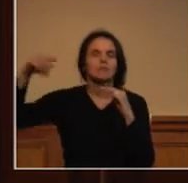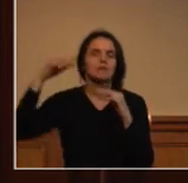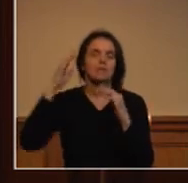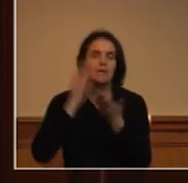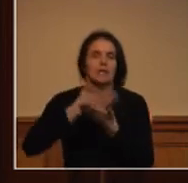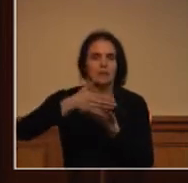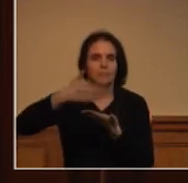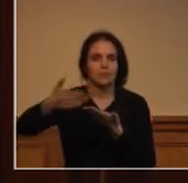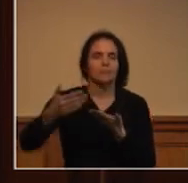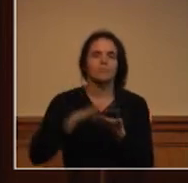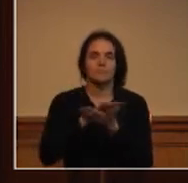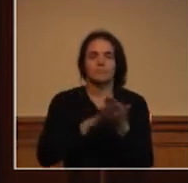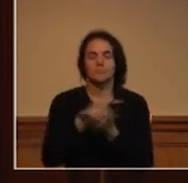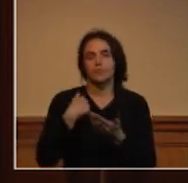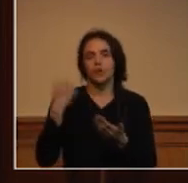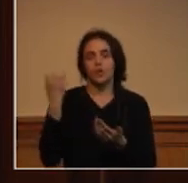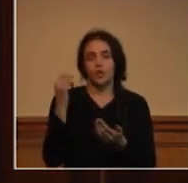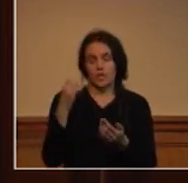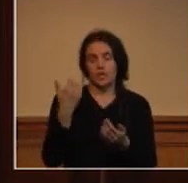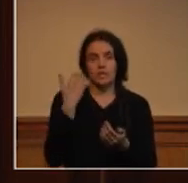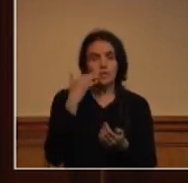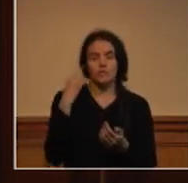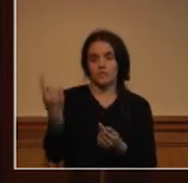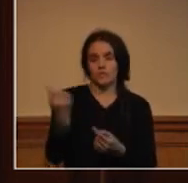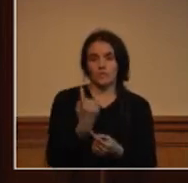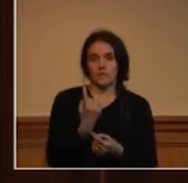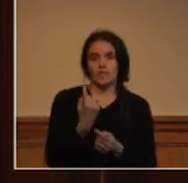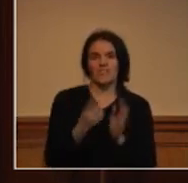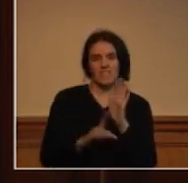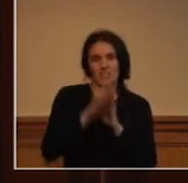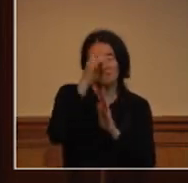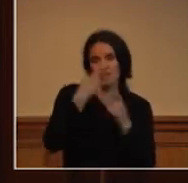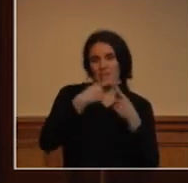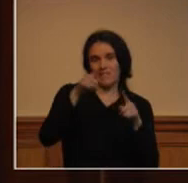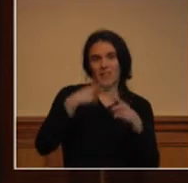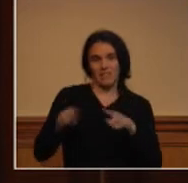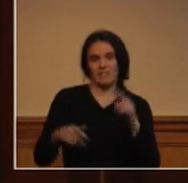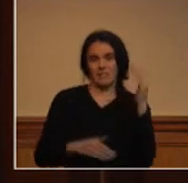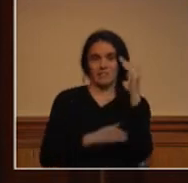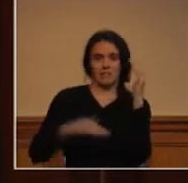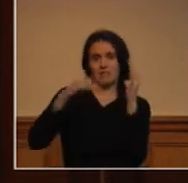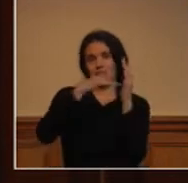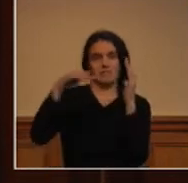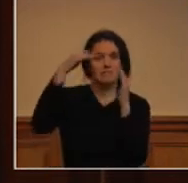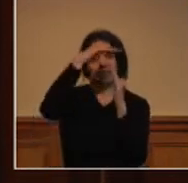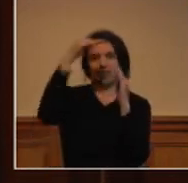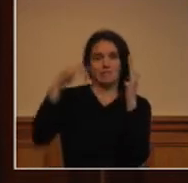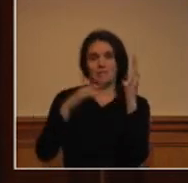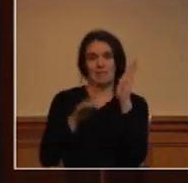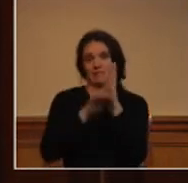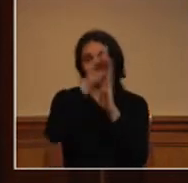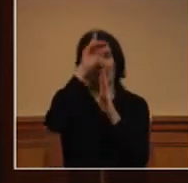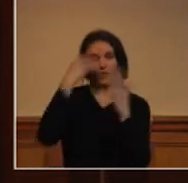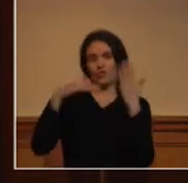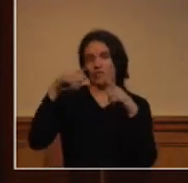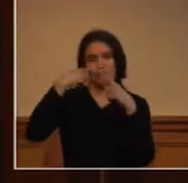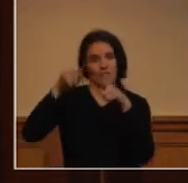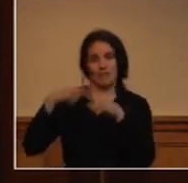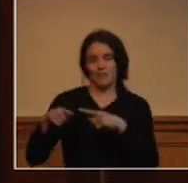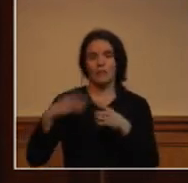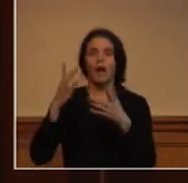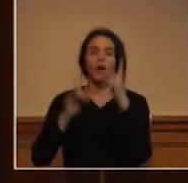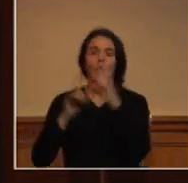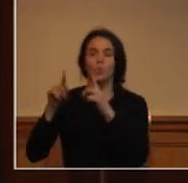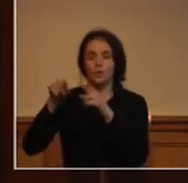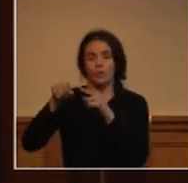es que yo puedo tener un chiquito cuyas trayectorias de desarrollo van a distinto ritmo. puede ir súper adelante en unas